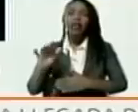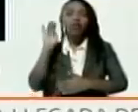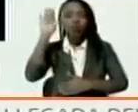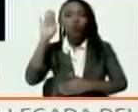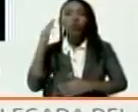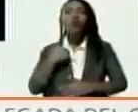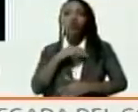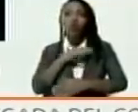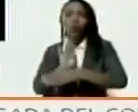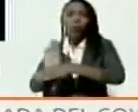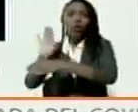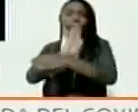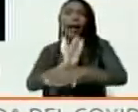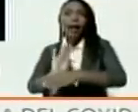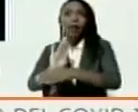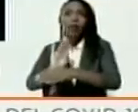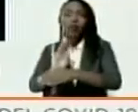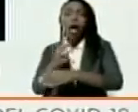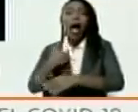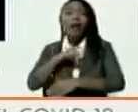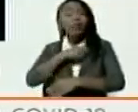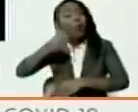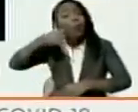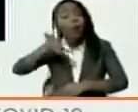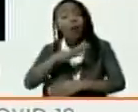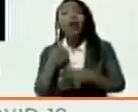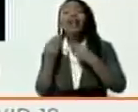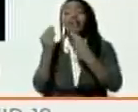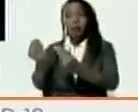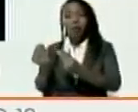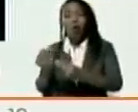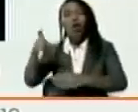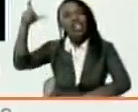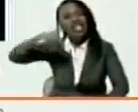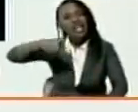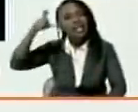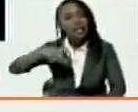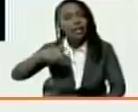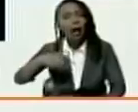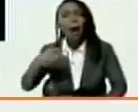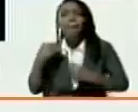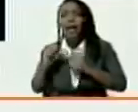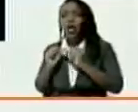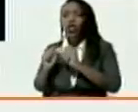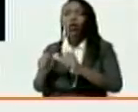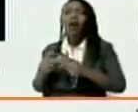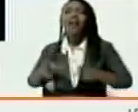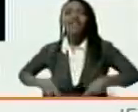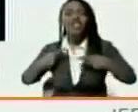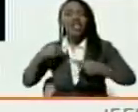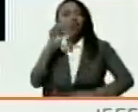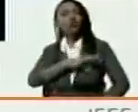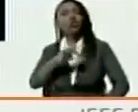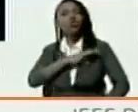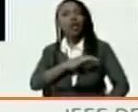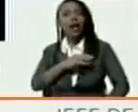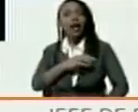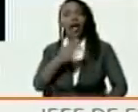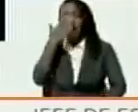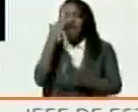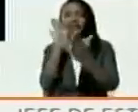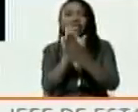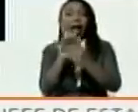nosotros protegeremos a nuestro pueblo y le garantizaremos lo que necesita para seguir su vida social,